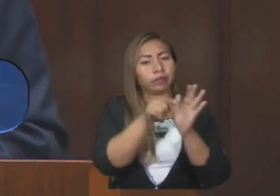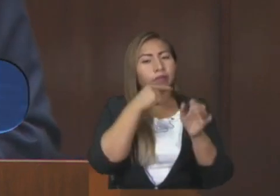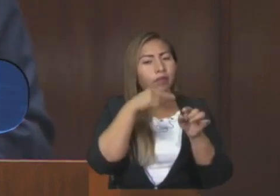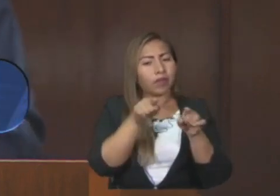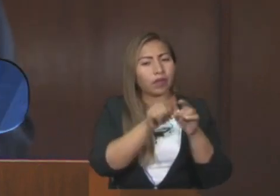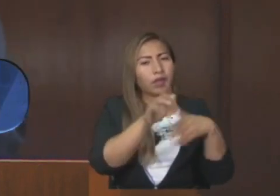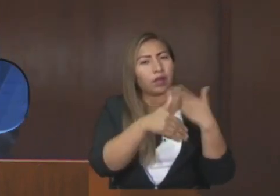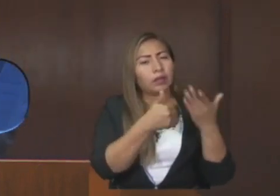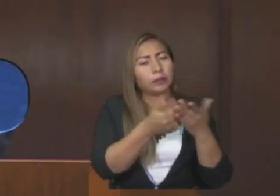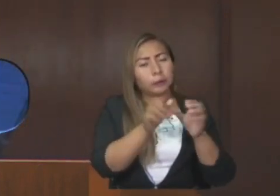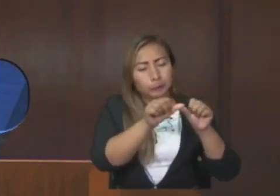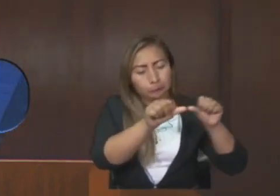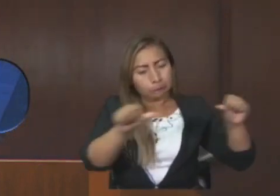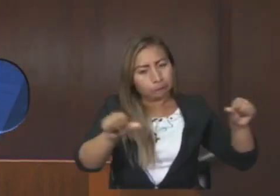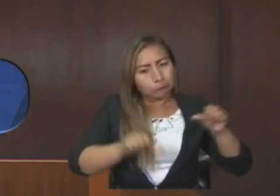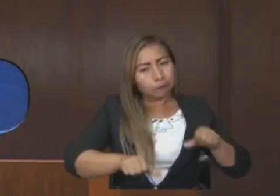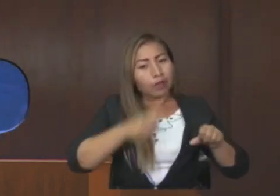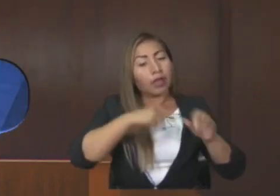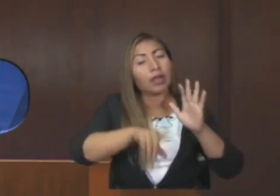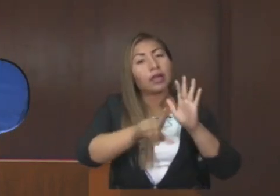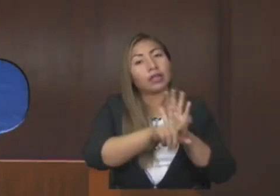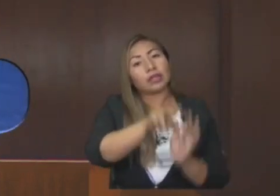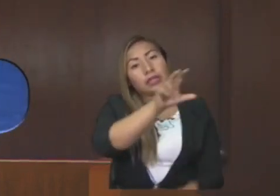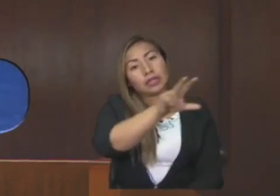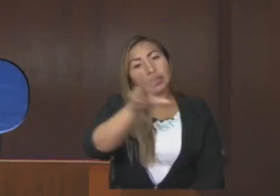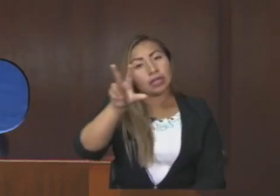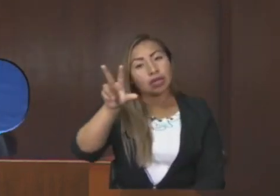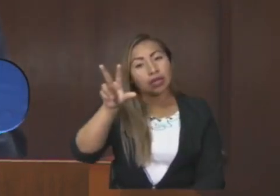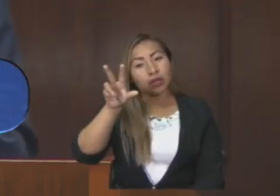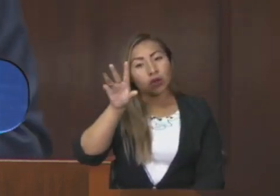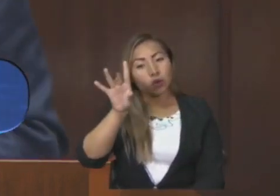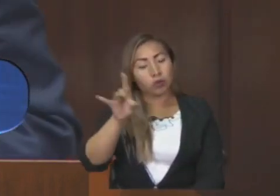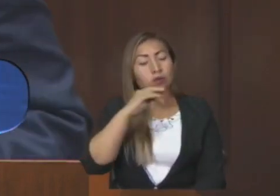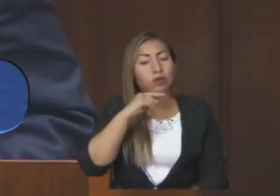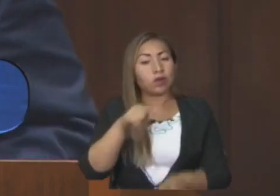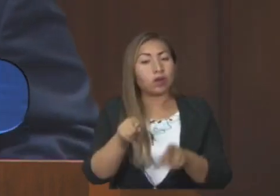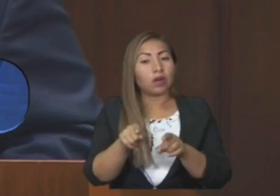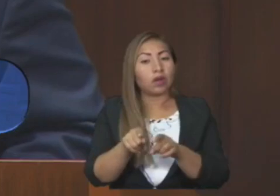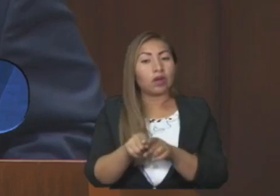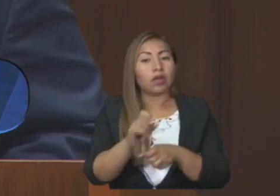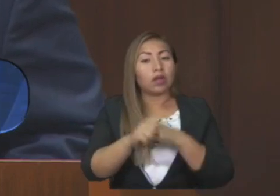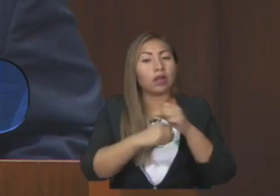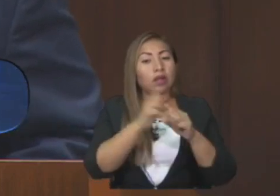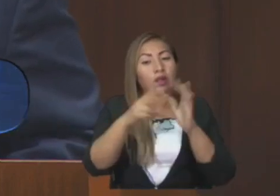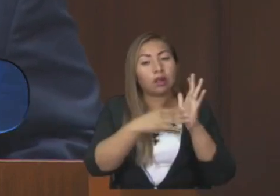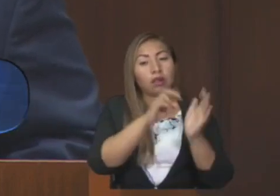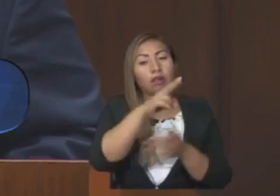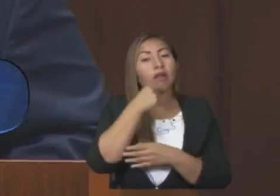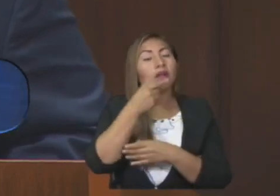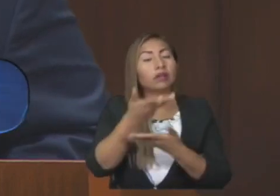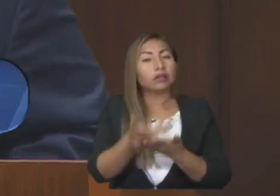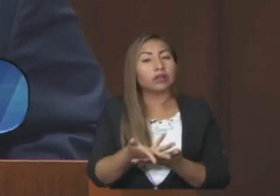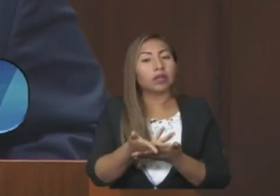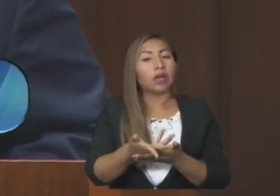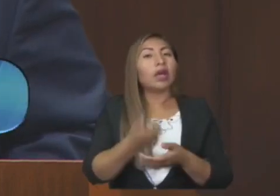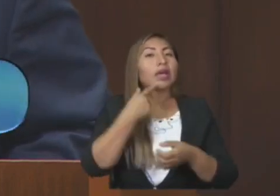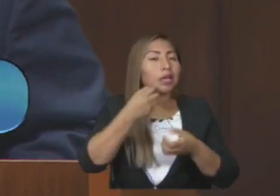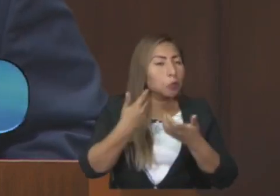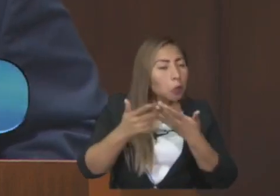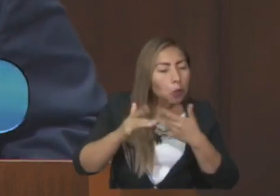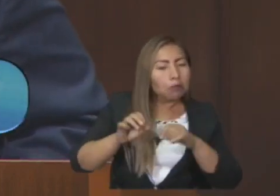Procedimiento Administrativo, Ley 38 del 2000. Recursos que en estos momentos se encuentran en curso en su fase